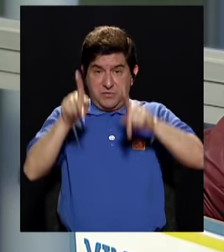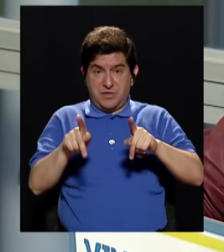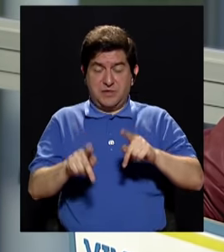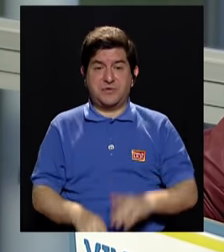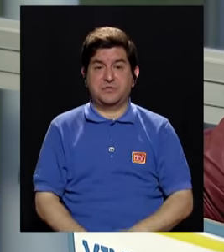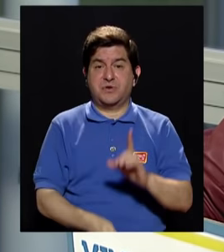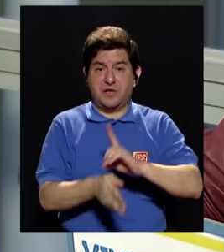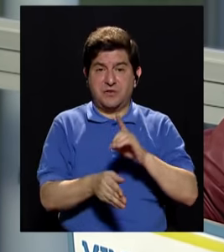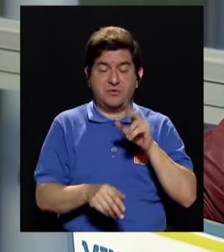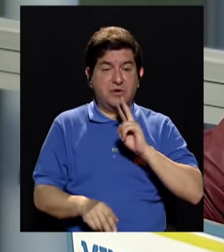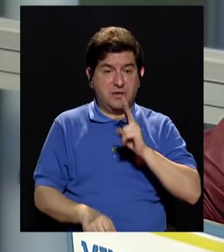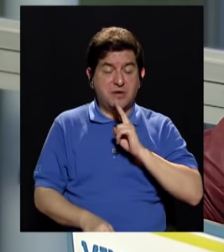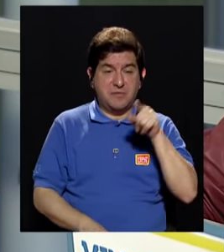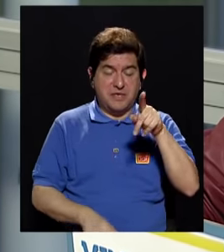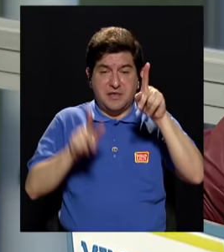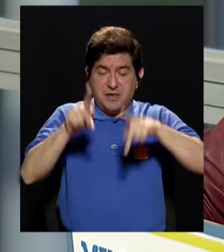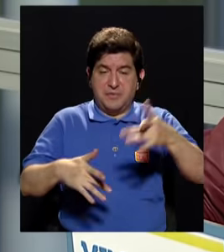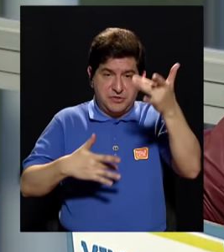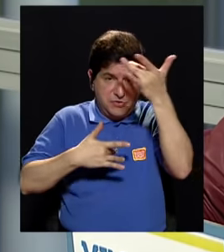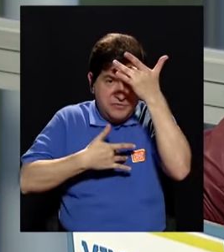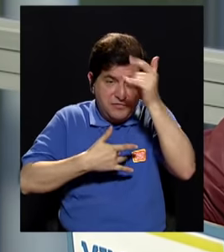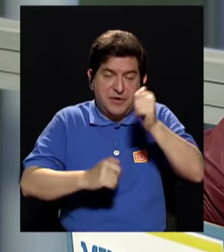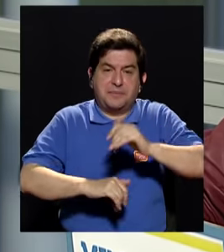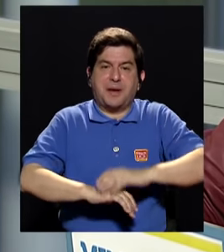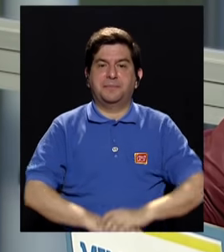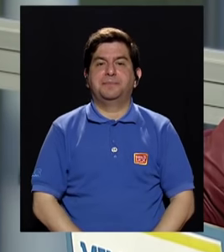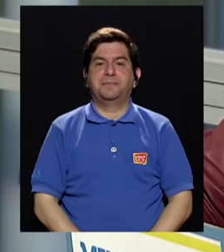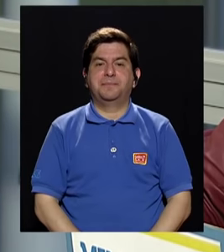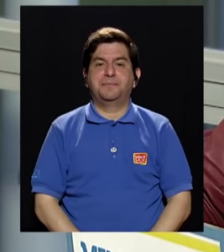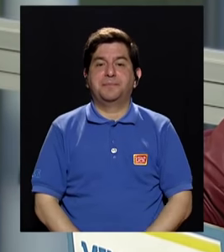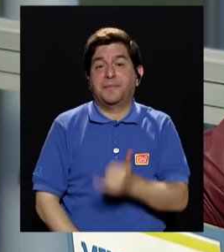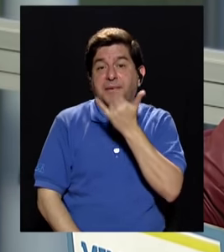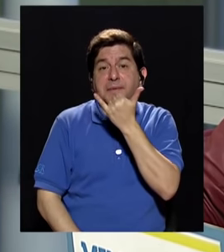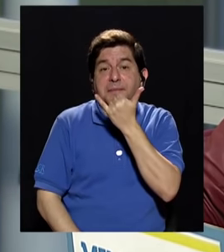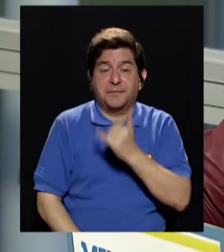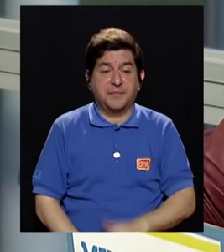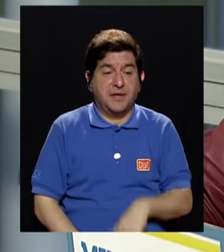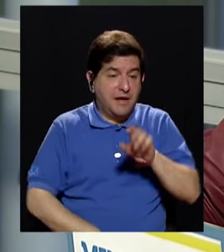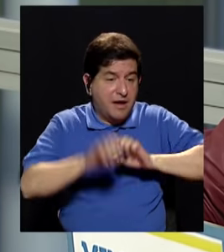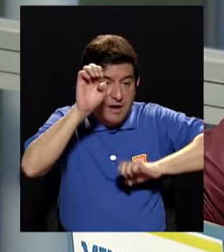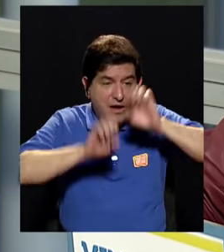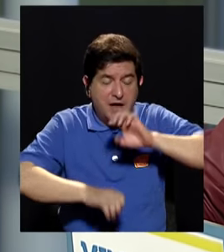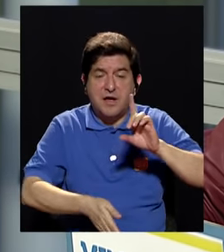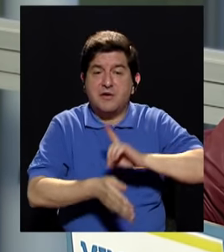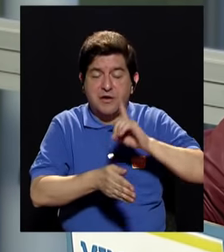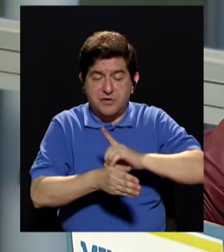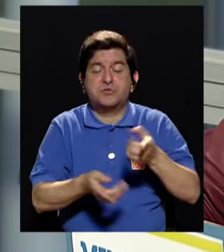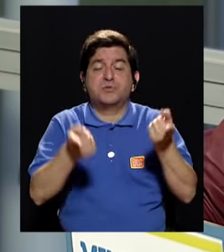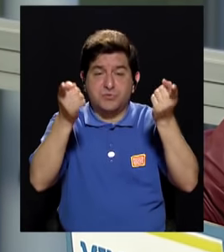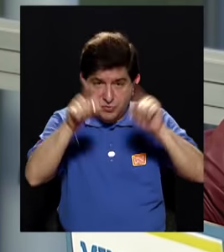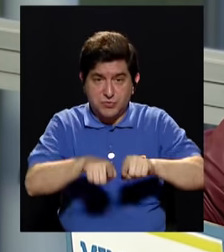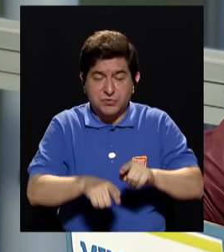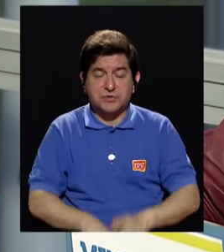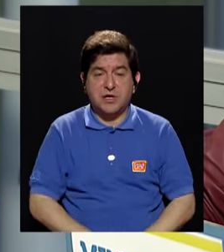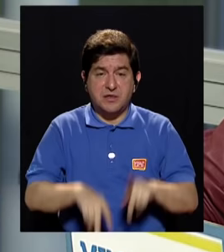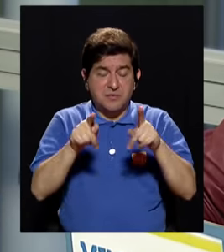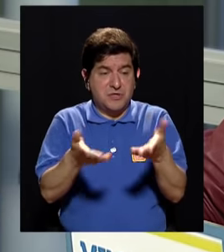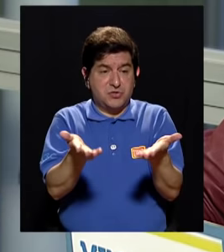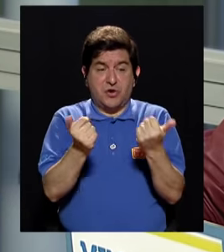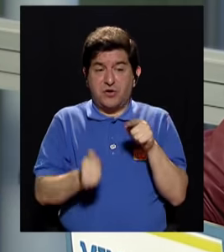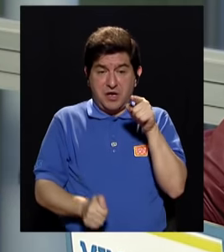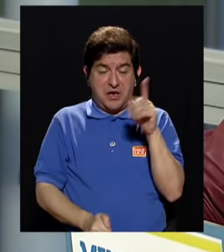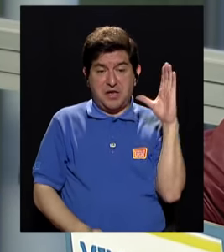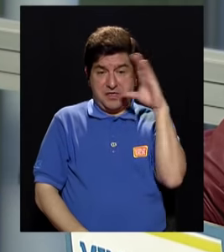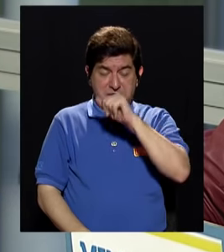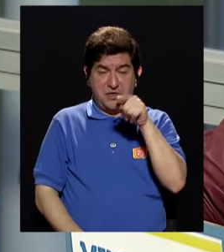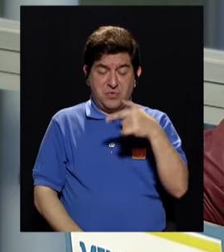persona médico que realmente está enfermo qué pasa en estos casos de valoraciones médicas sí pasa o sea pasa que el paciente no quiere que